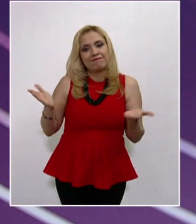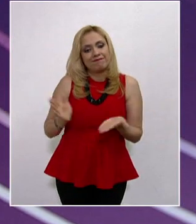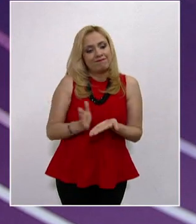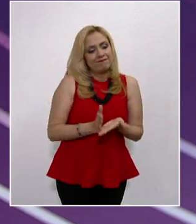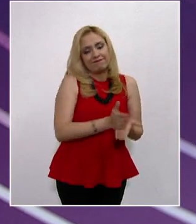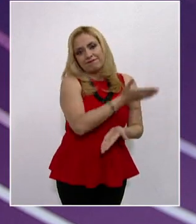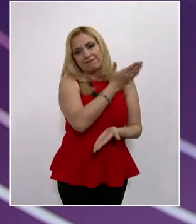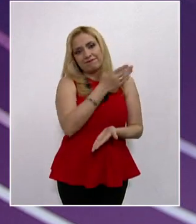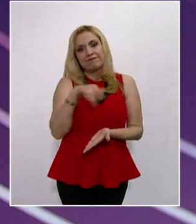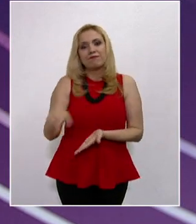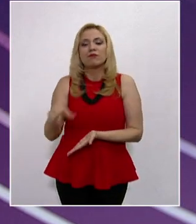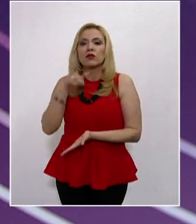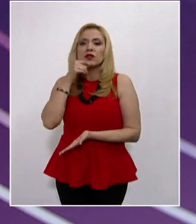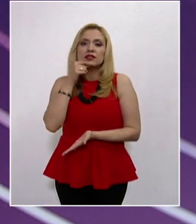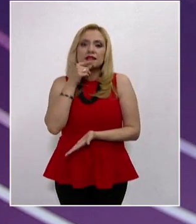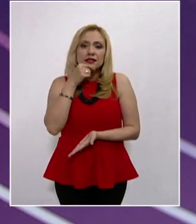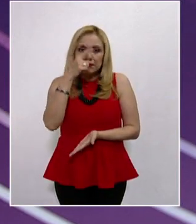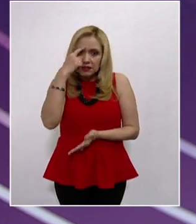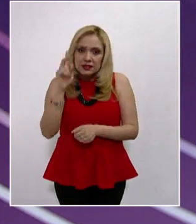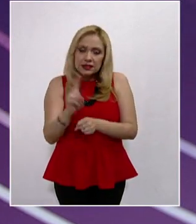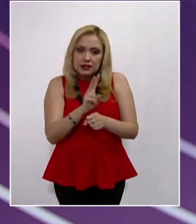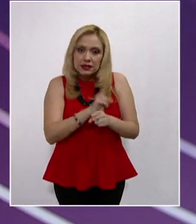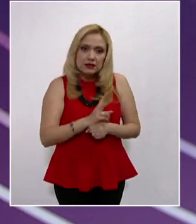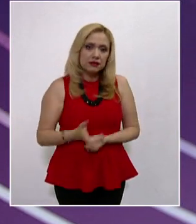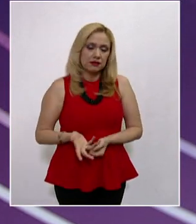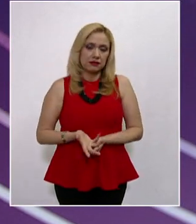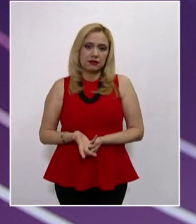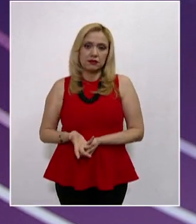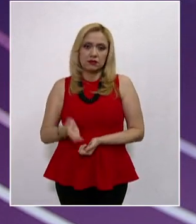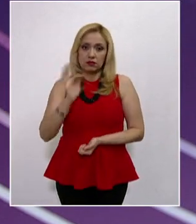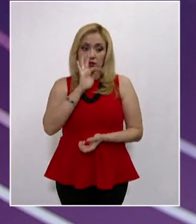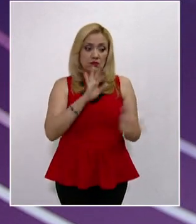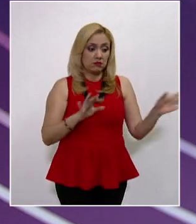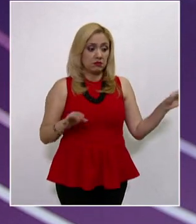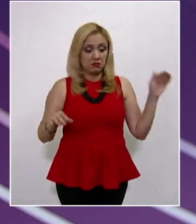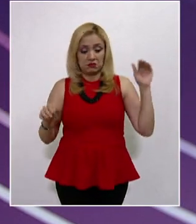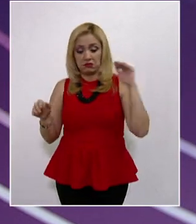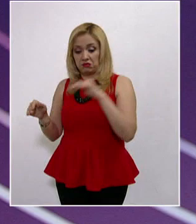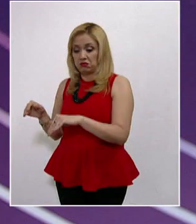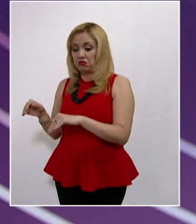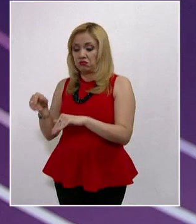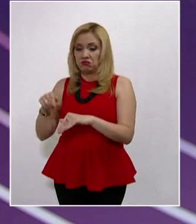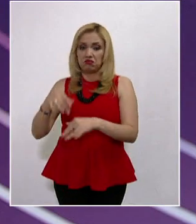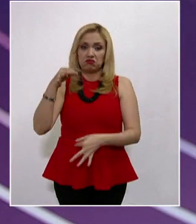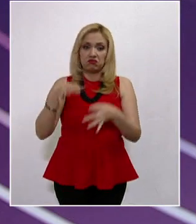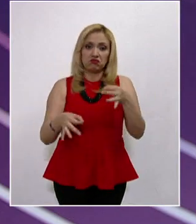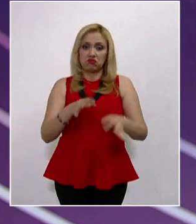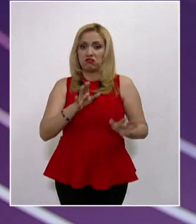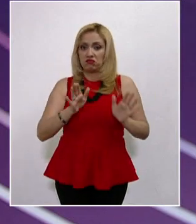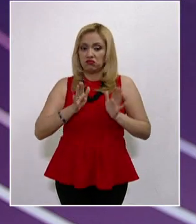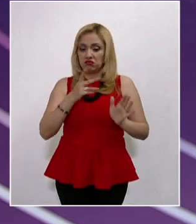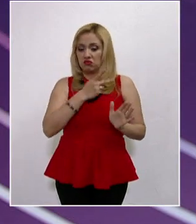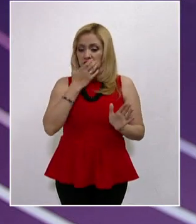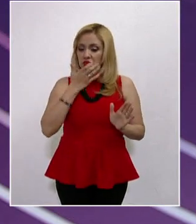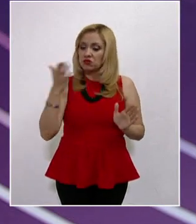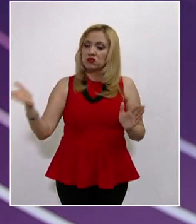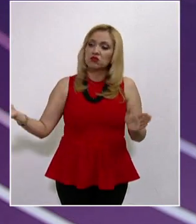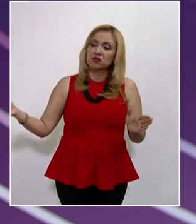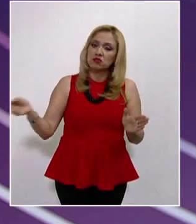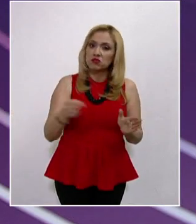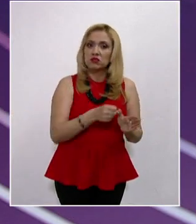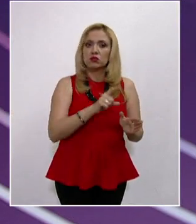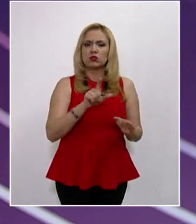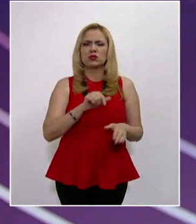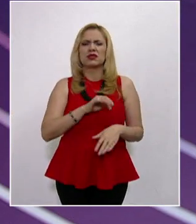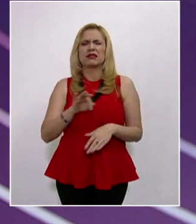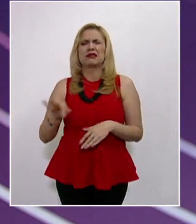ajeno a la corporación. Si nosotros introducimos el elemento de fuero militar a los miembros de esta corporación, la verdad es que se